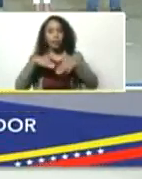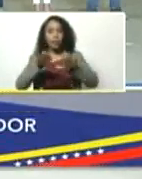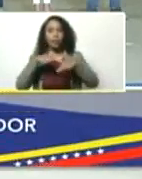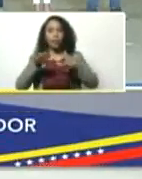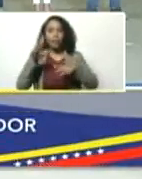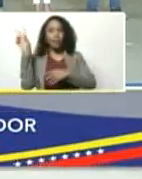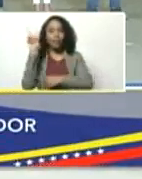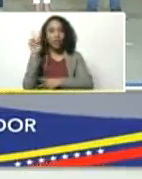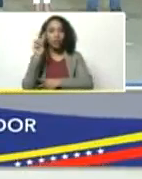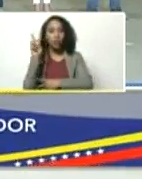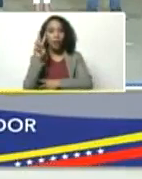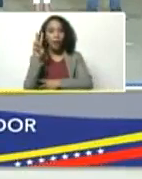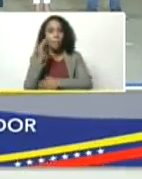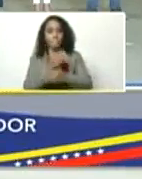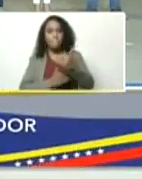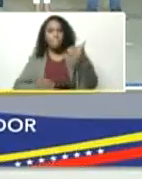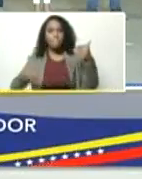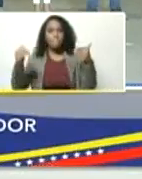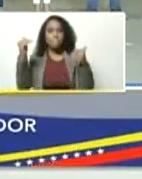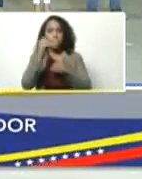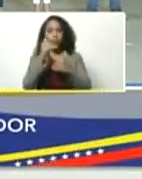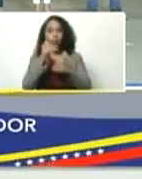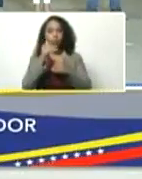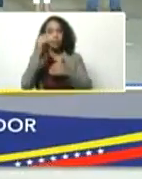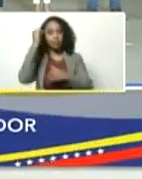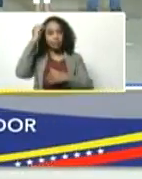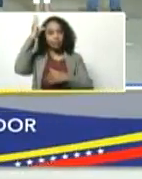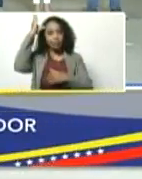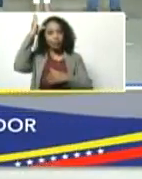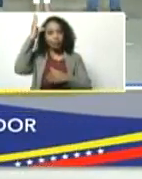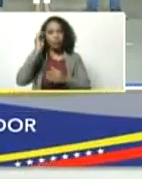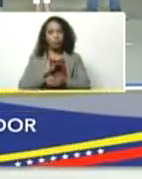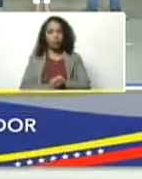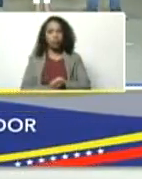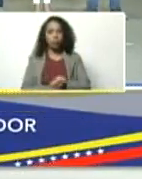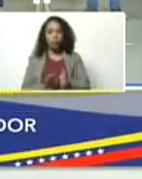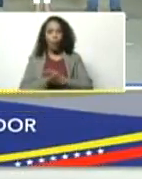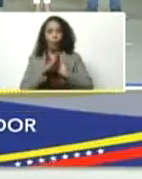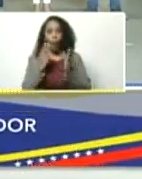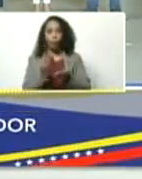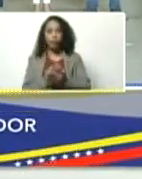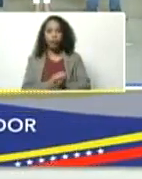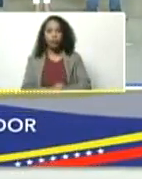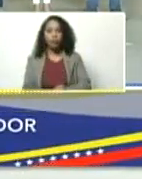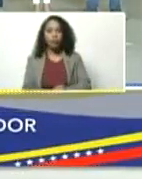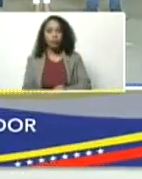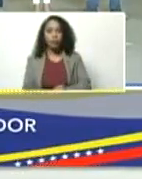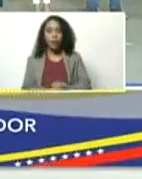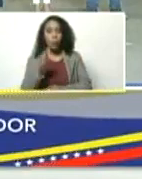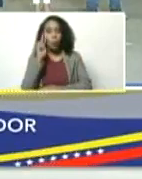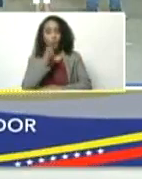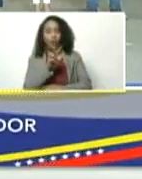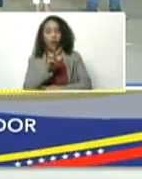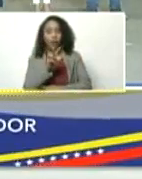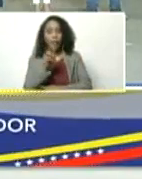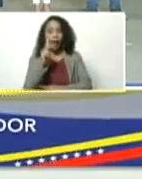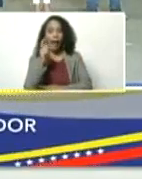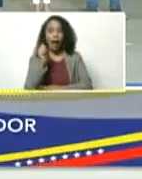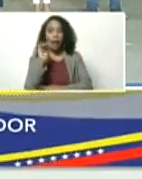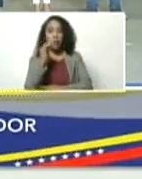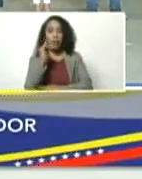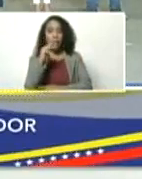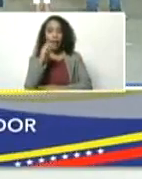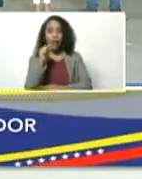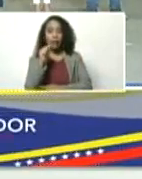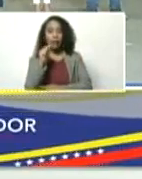venezolanos de máxima capacidad mundial. Vamos a ver, Karina,